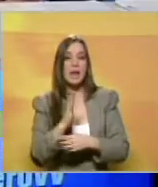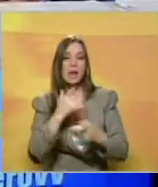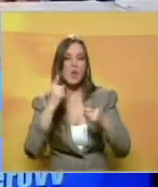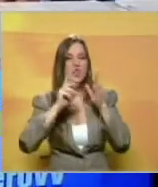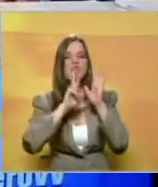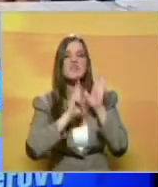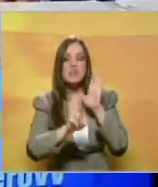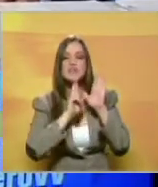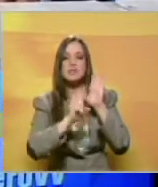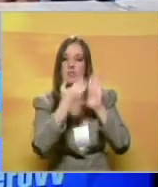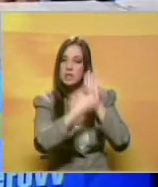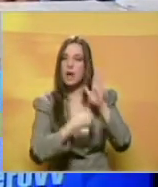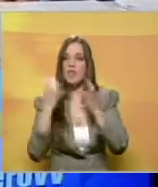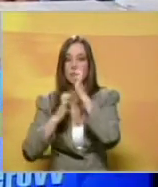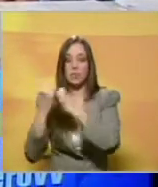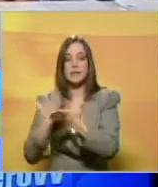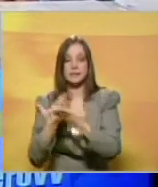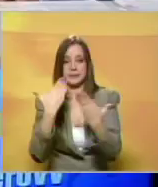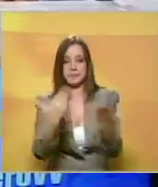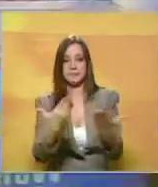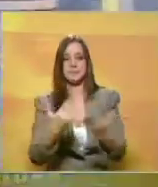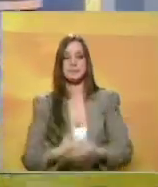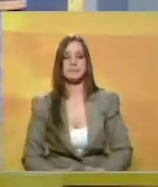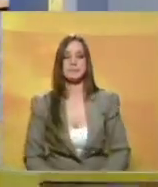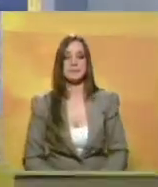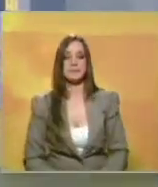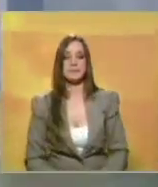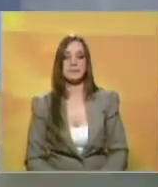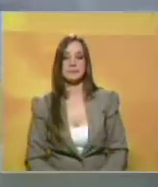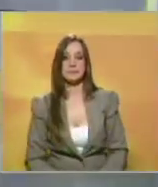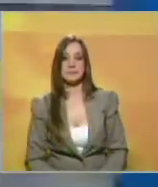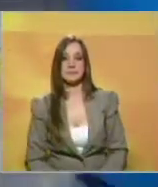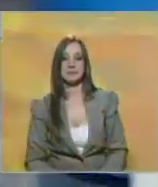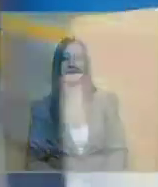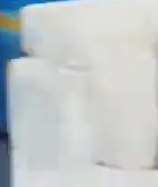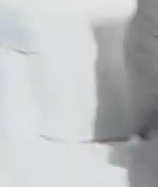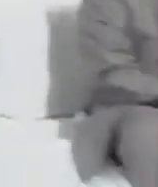resultados de estudios recientes. Los conoceremos.